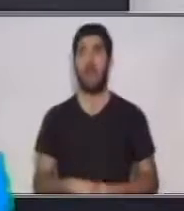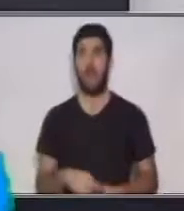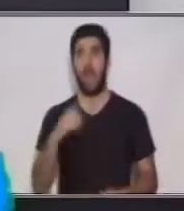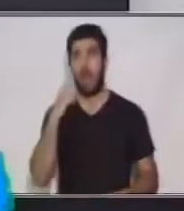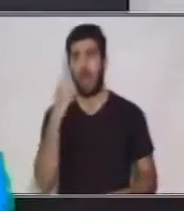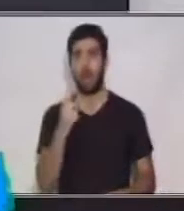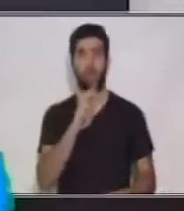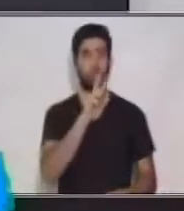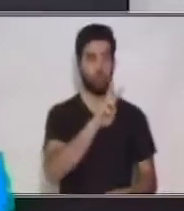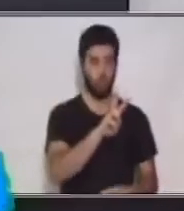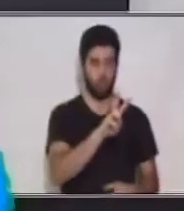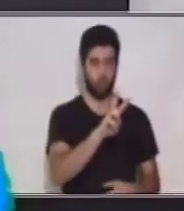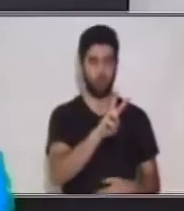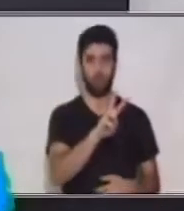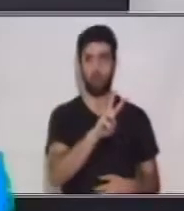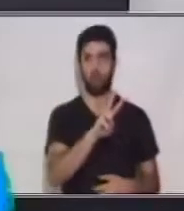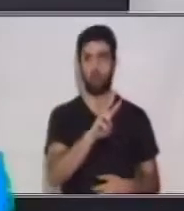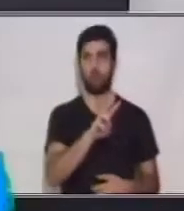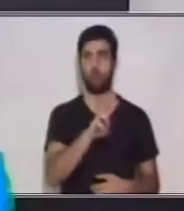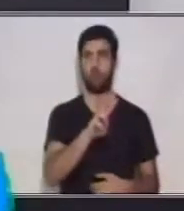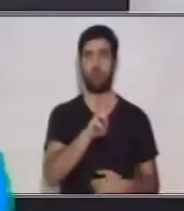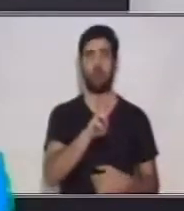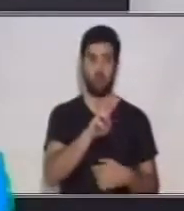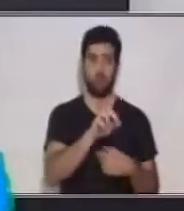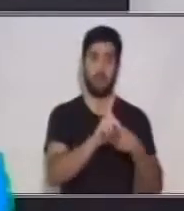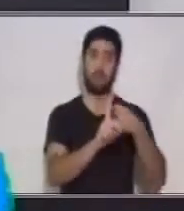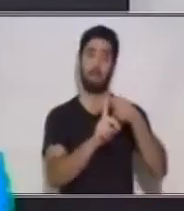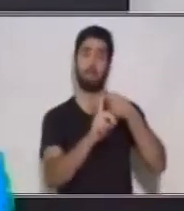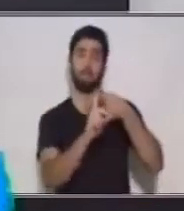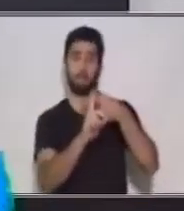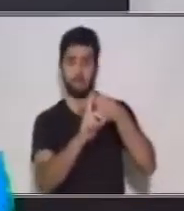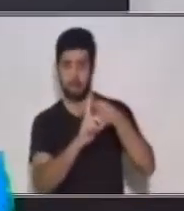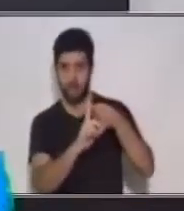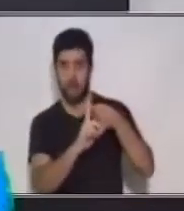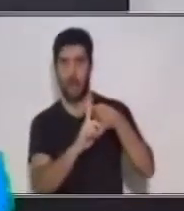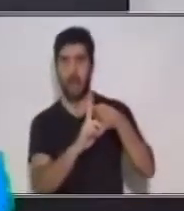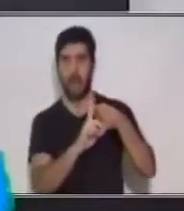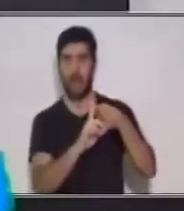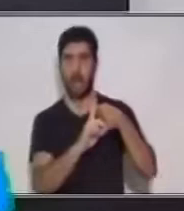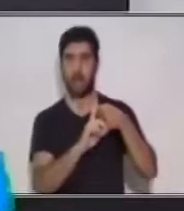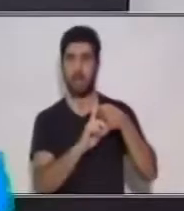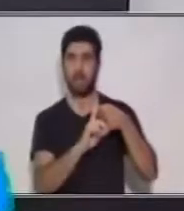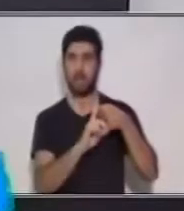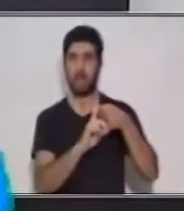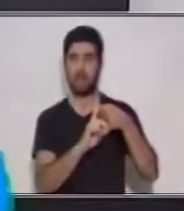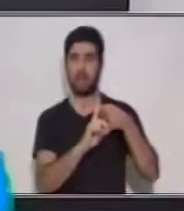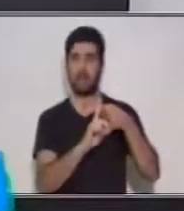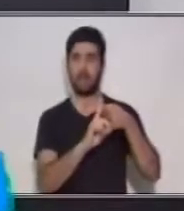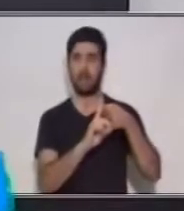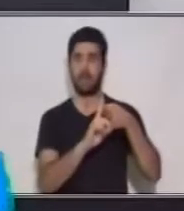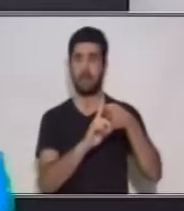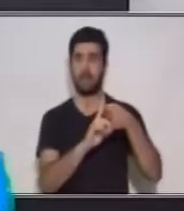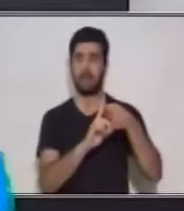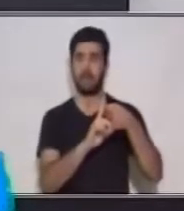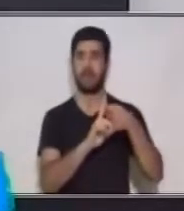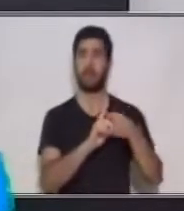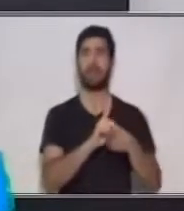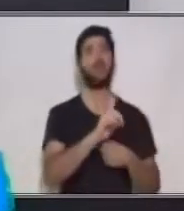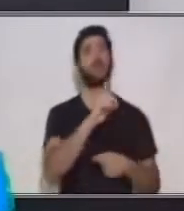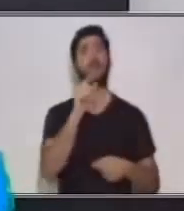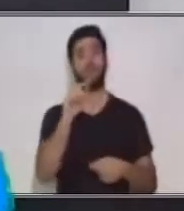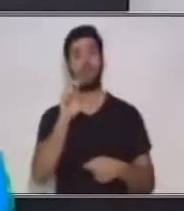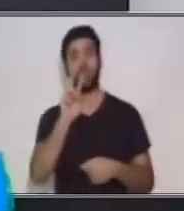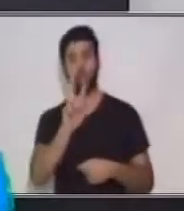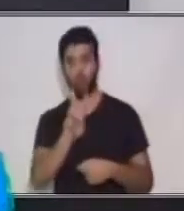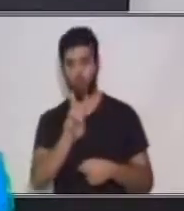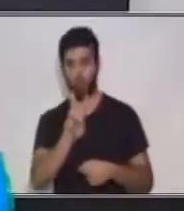2, voy a cambiar de color para poder explicar mejor, más 2, ¿de